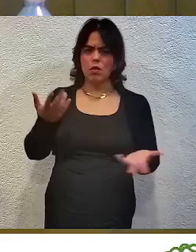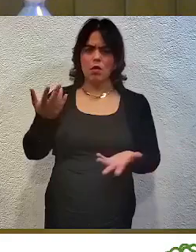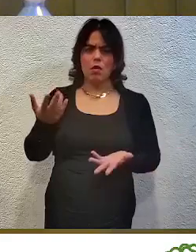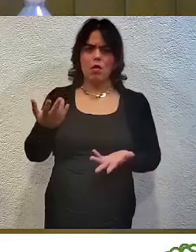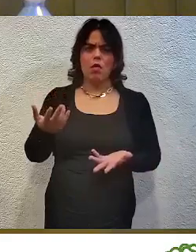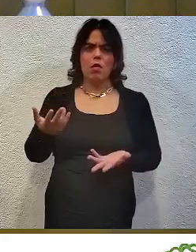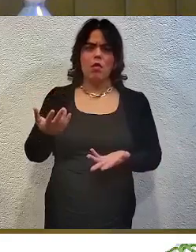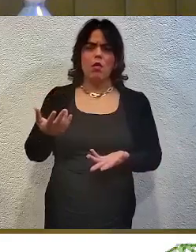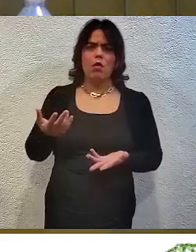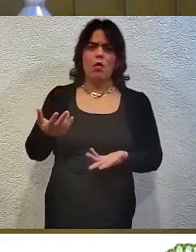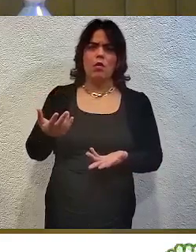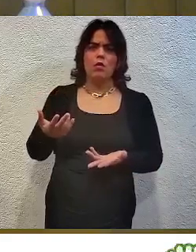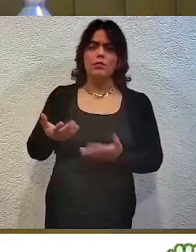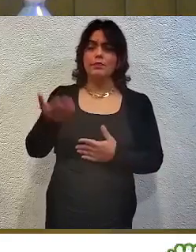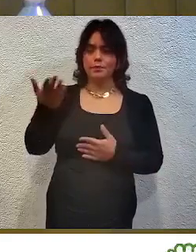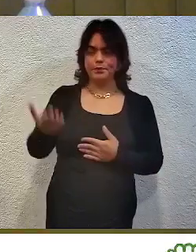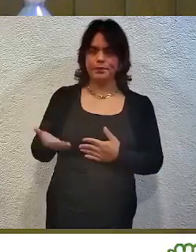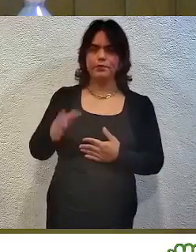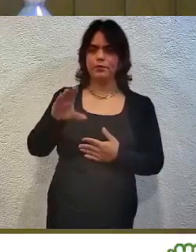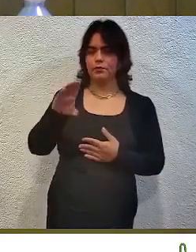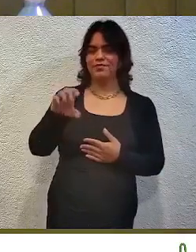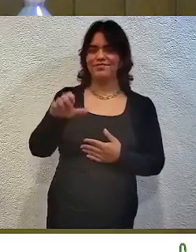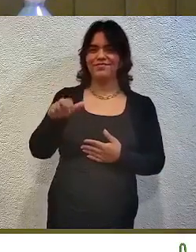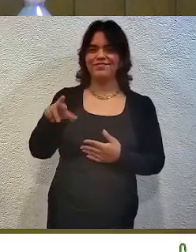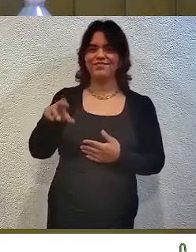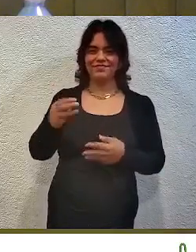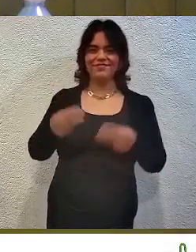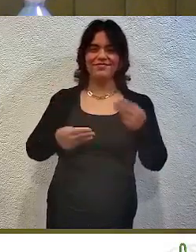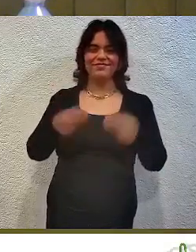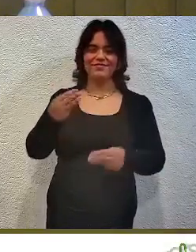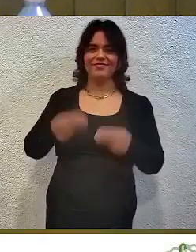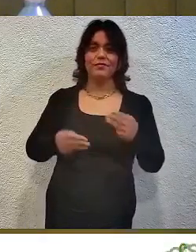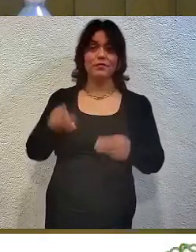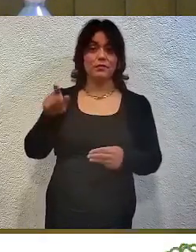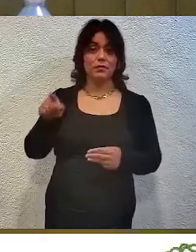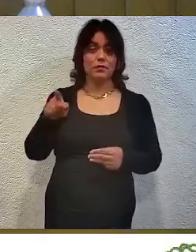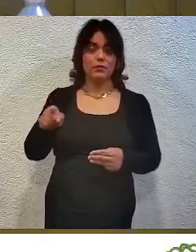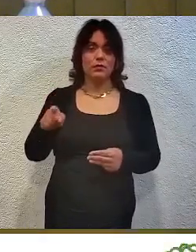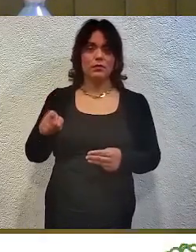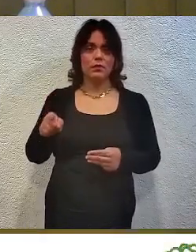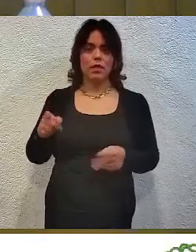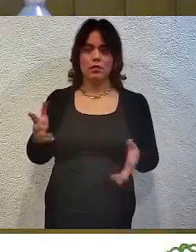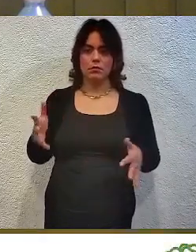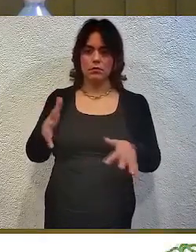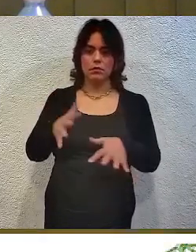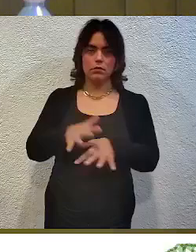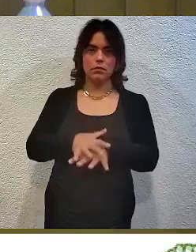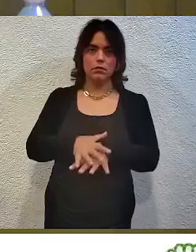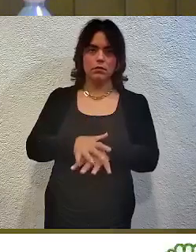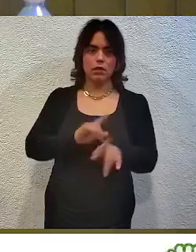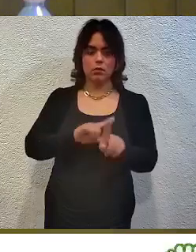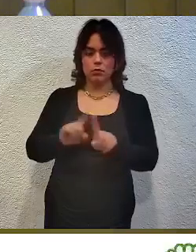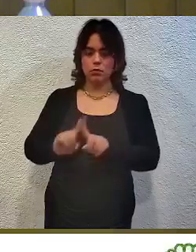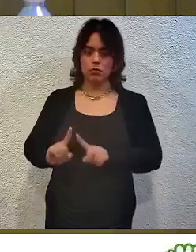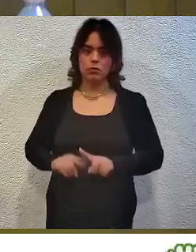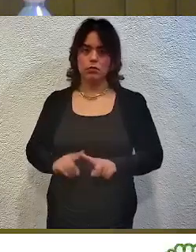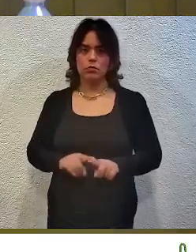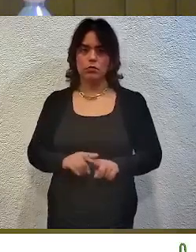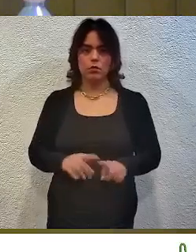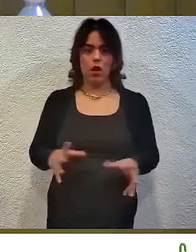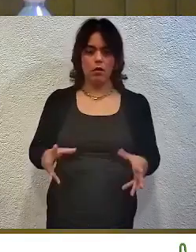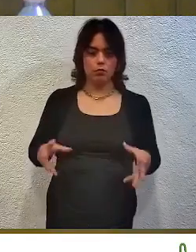el compañero César, porque fue ampliamente integral y se reserva una parte,